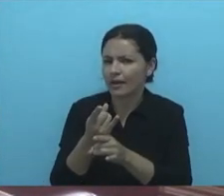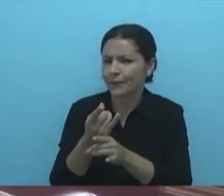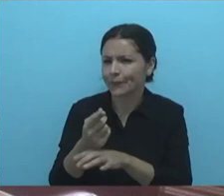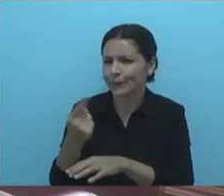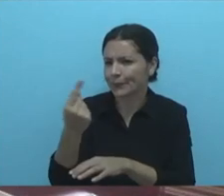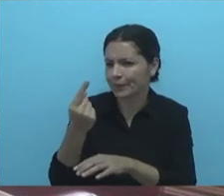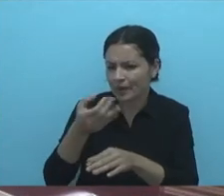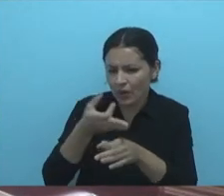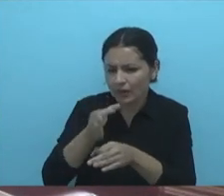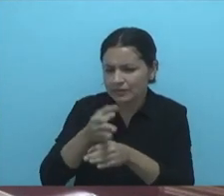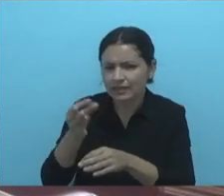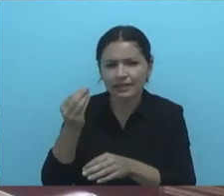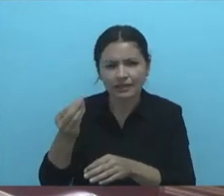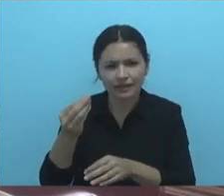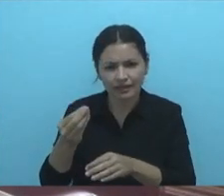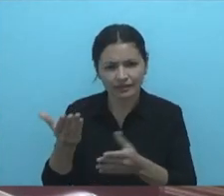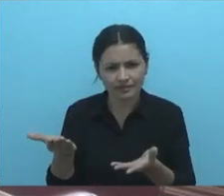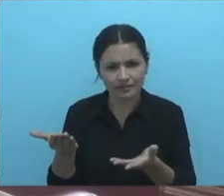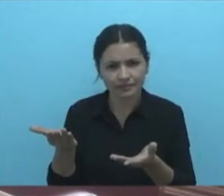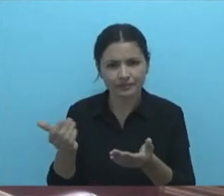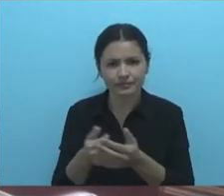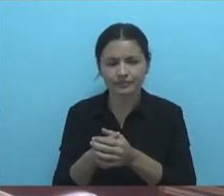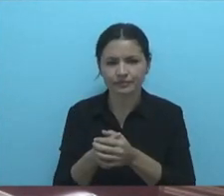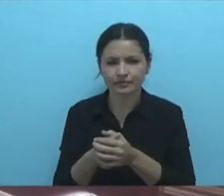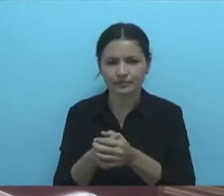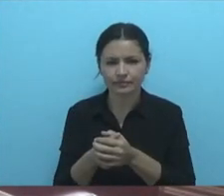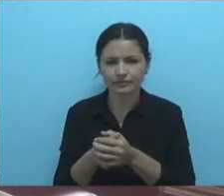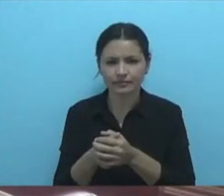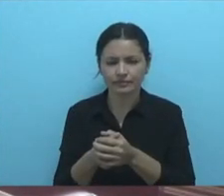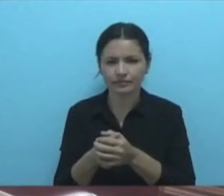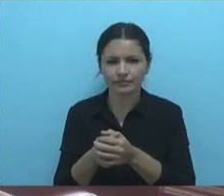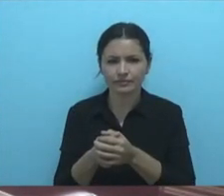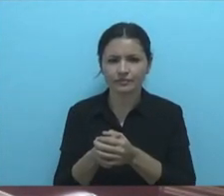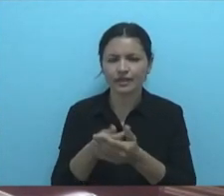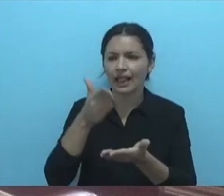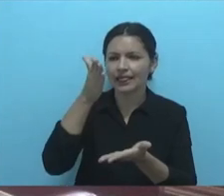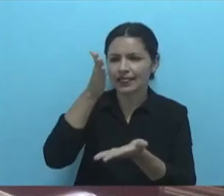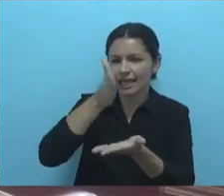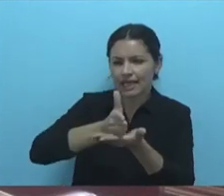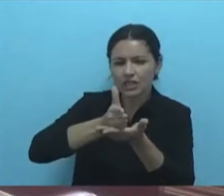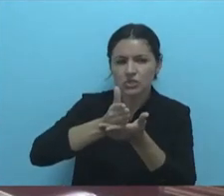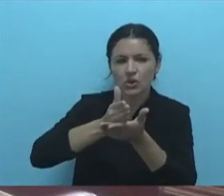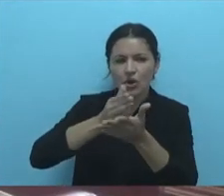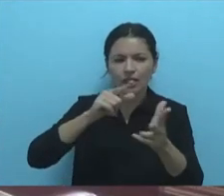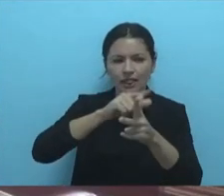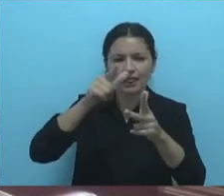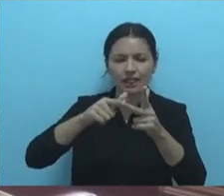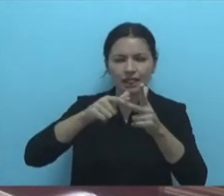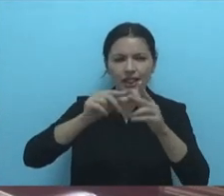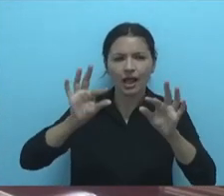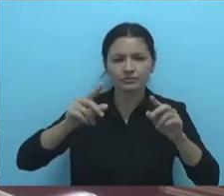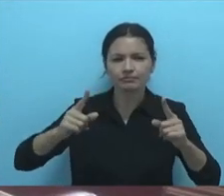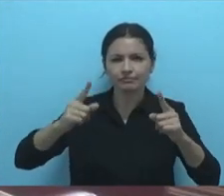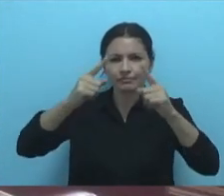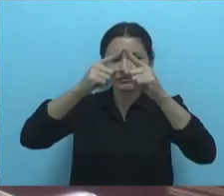a un estudiante es la teoría tridimensional del derecho de bernel godmit y la pirámide